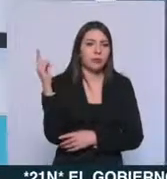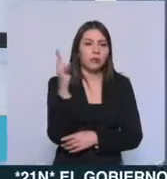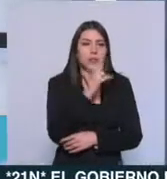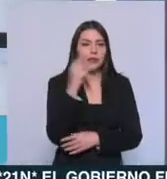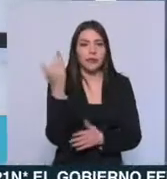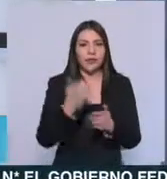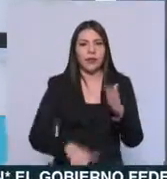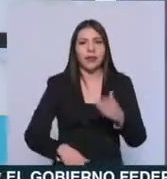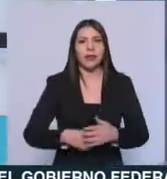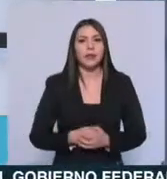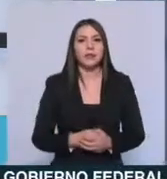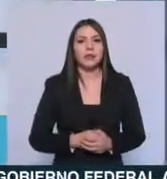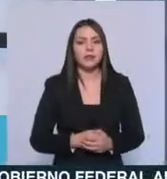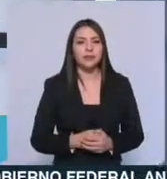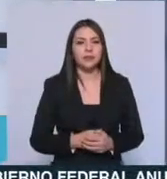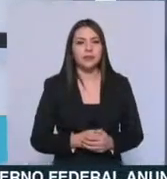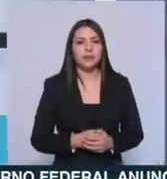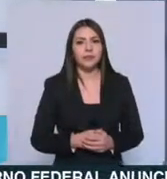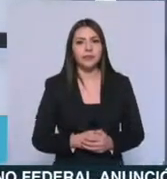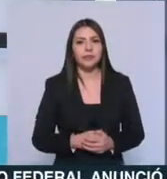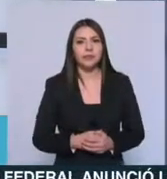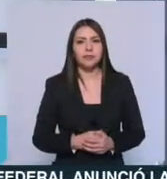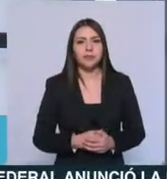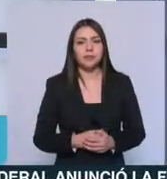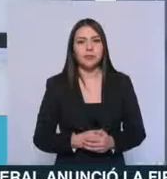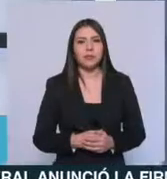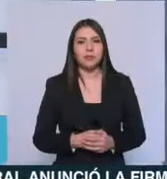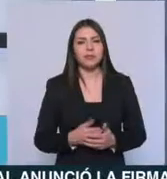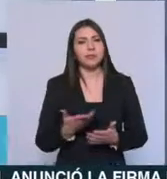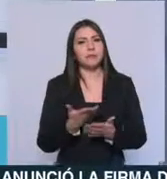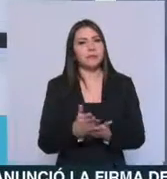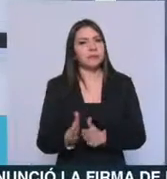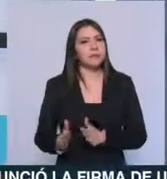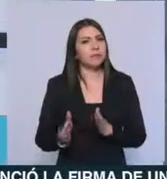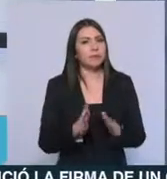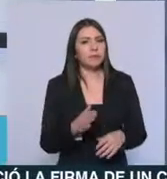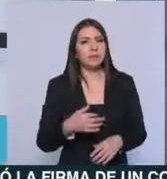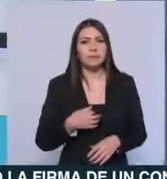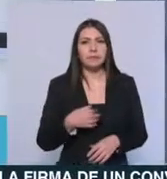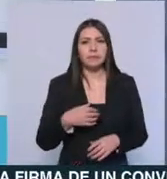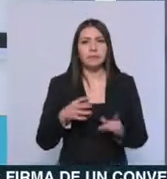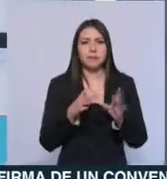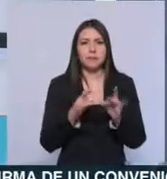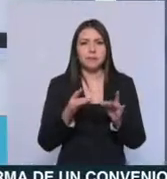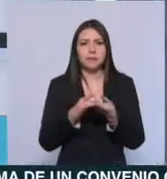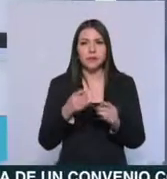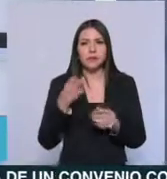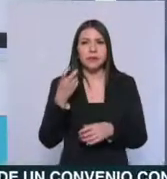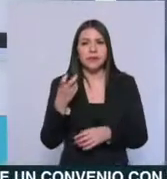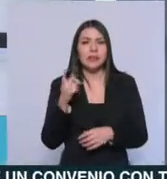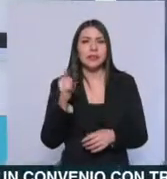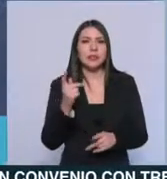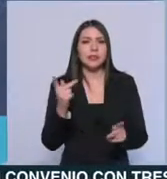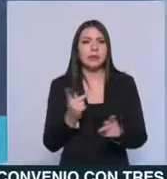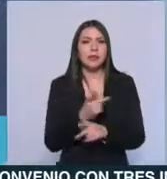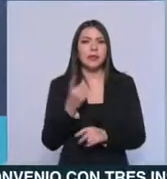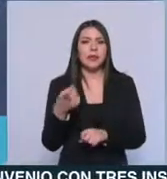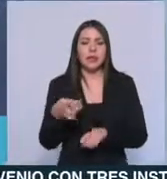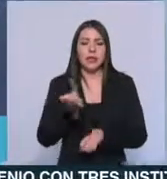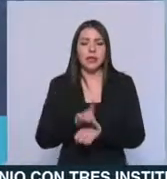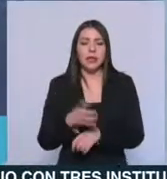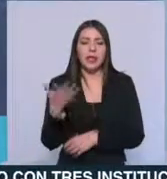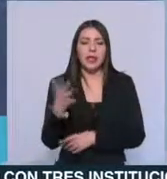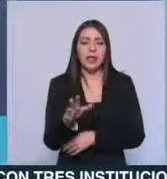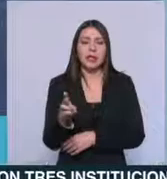viento. Ahora, te quisiera comentar de que esto tiene una causa concreta. El día 10 de mayo,